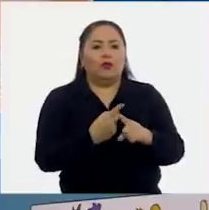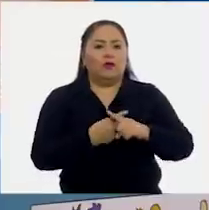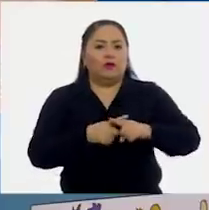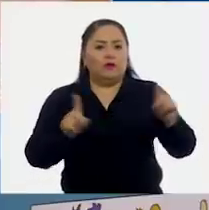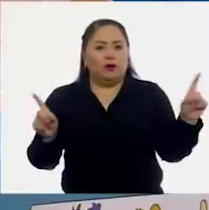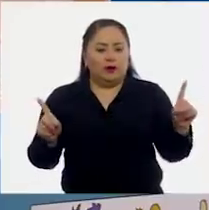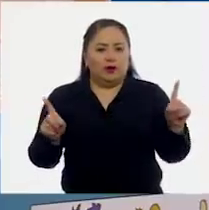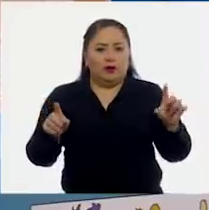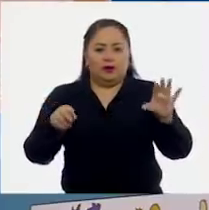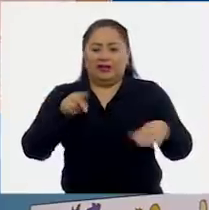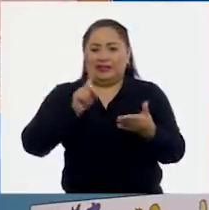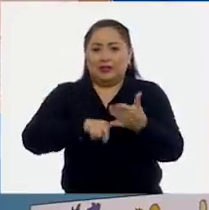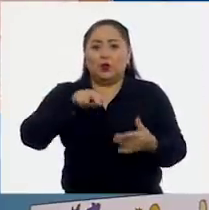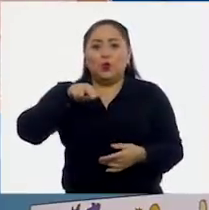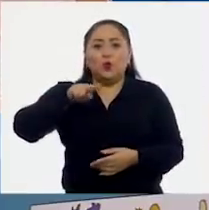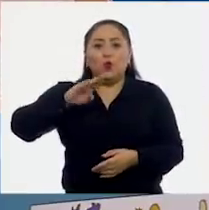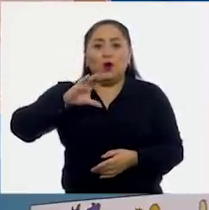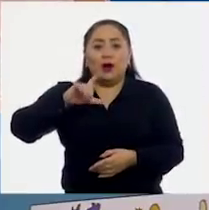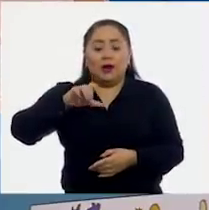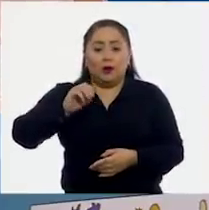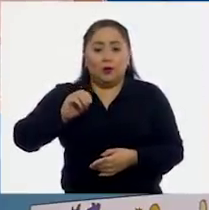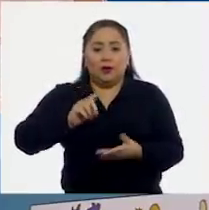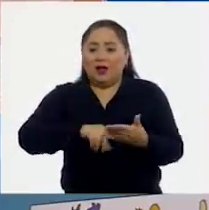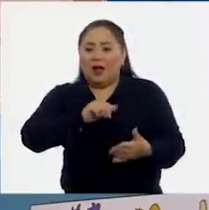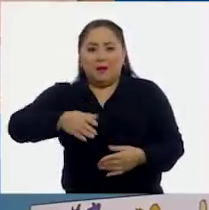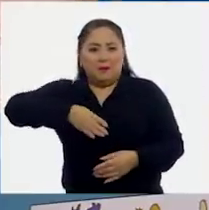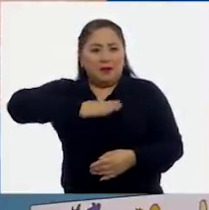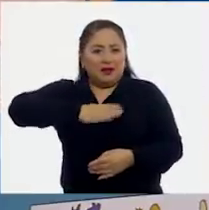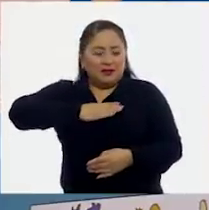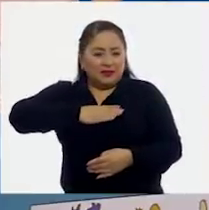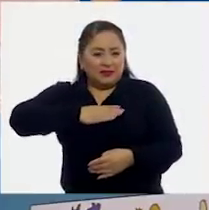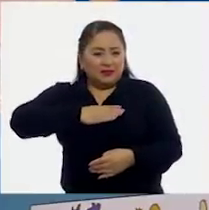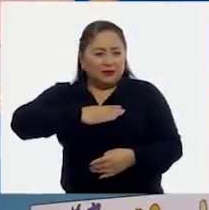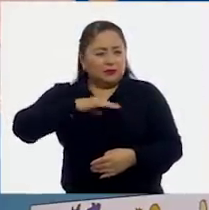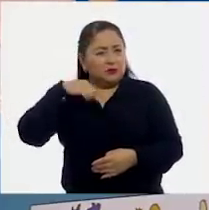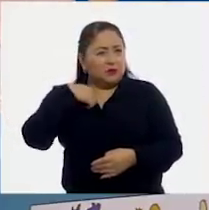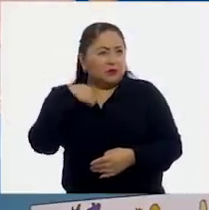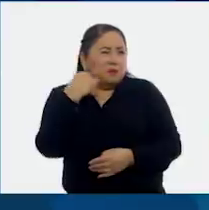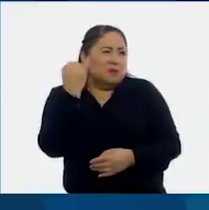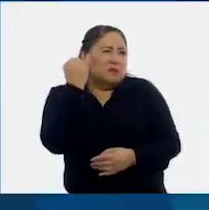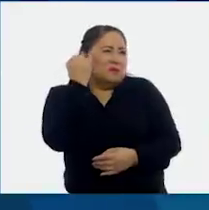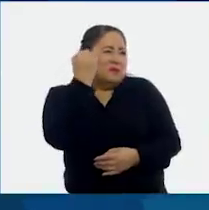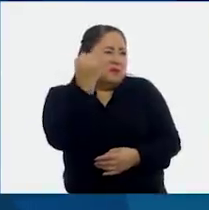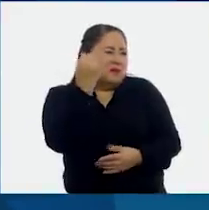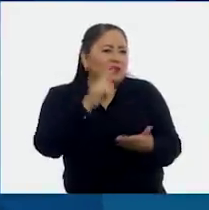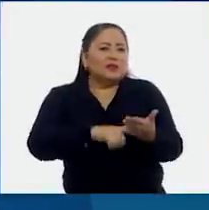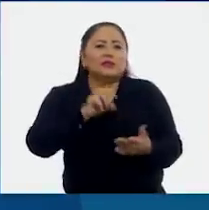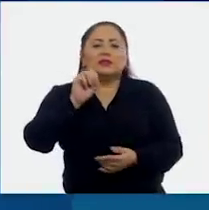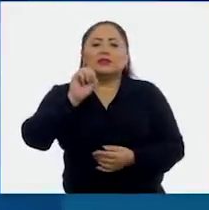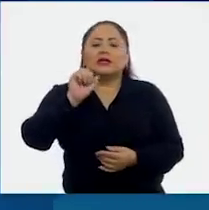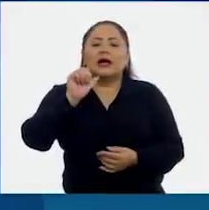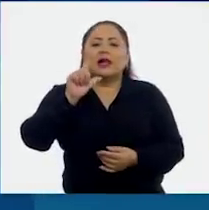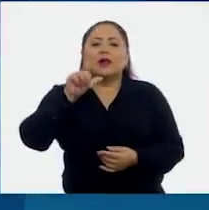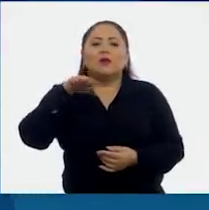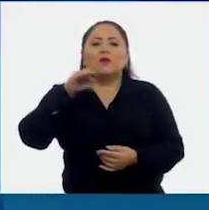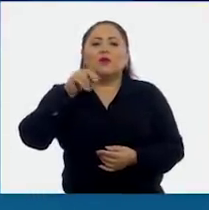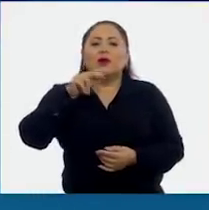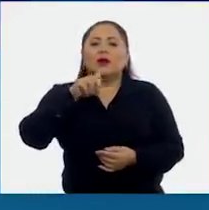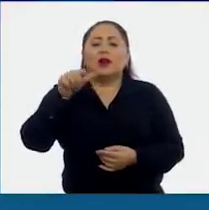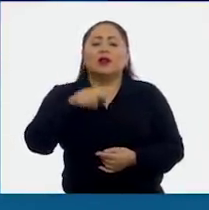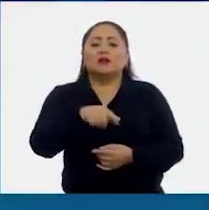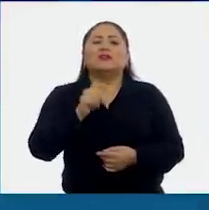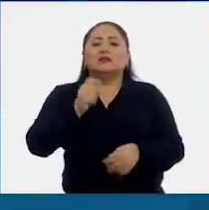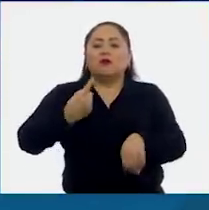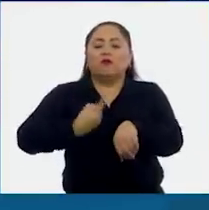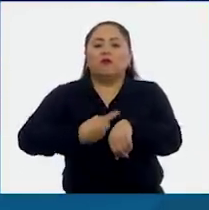está en el núcleo. Así es. En el núcleo de las bacterias se me ocurre la salmonela. Perfecto. Que causan